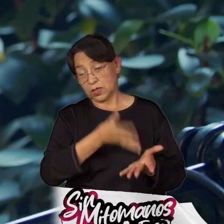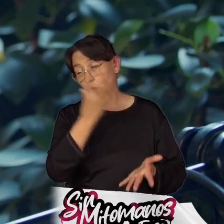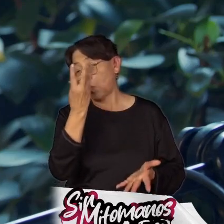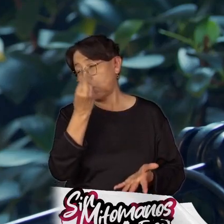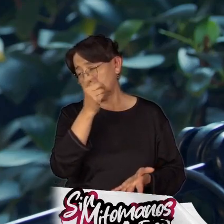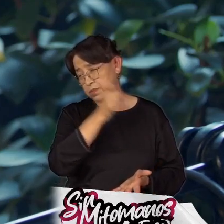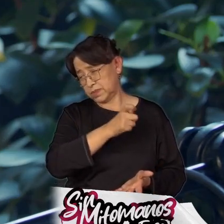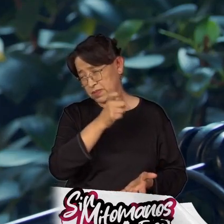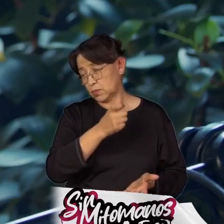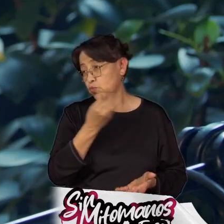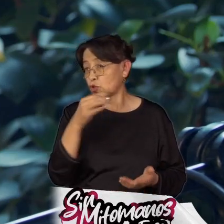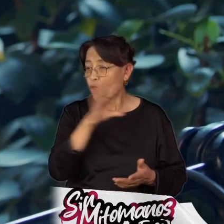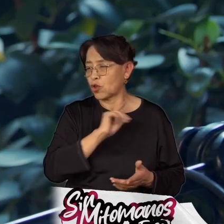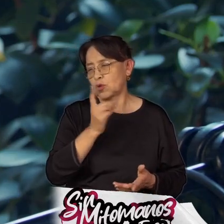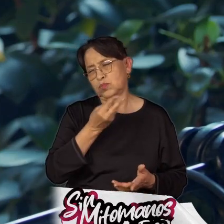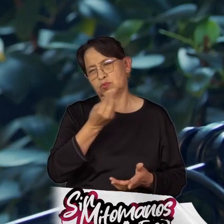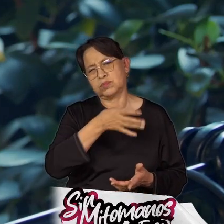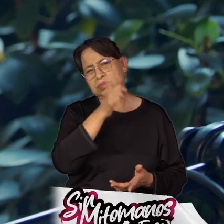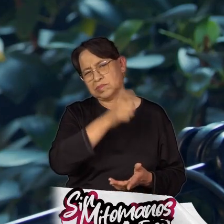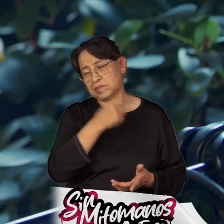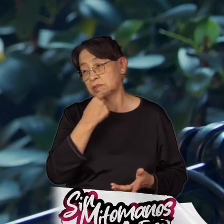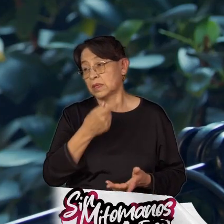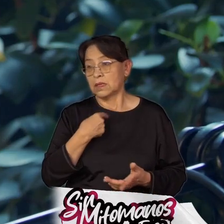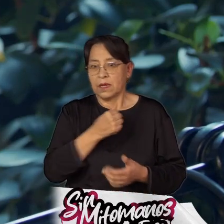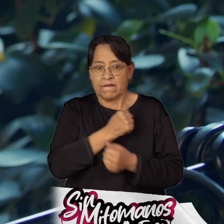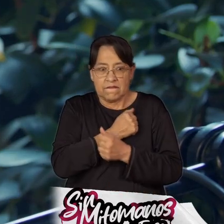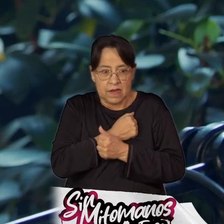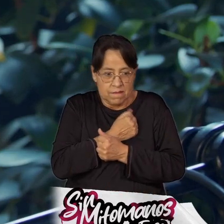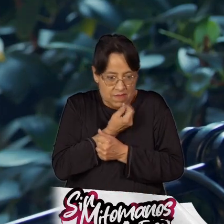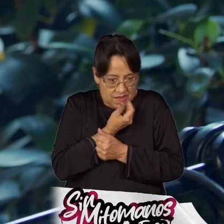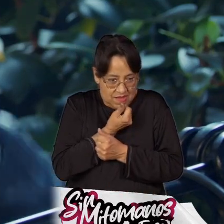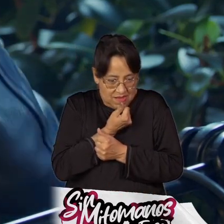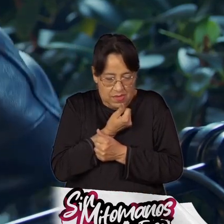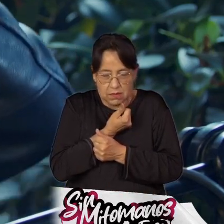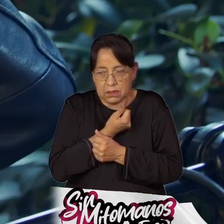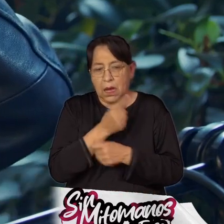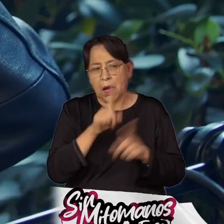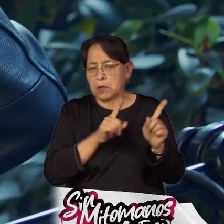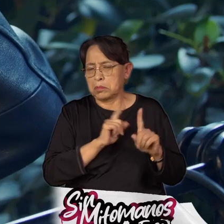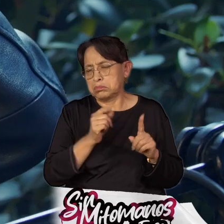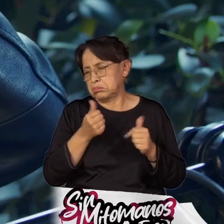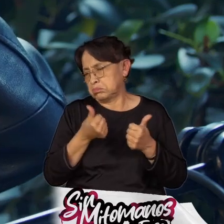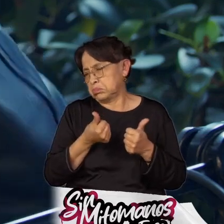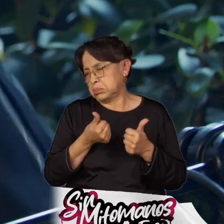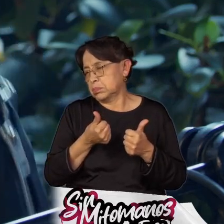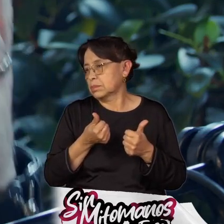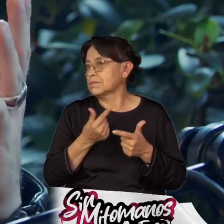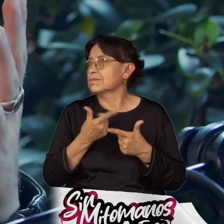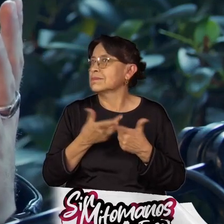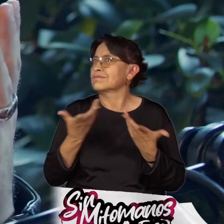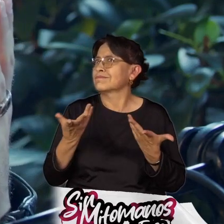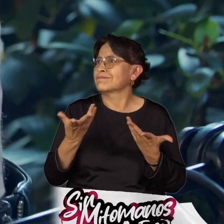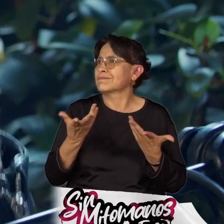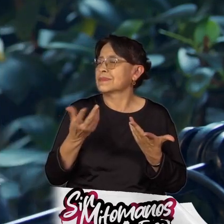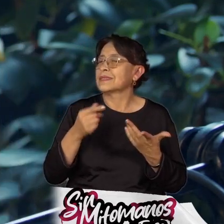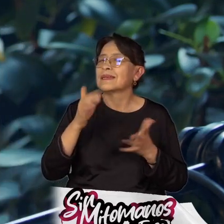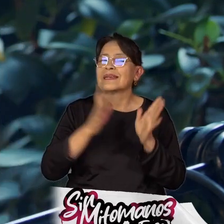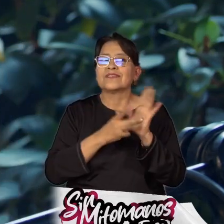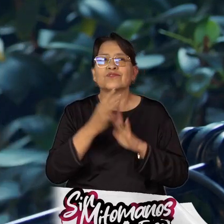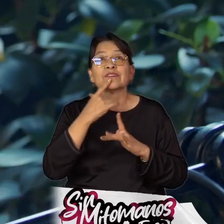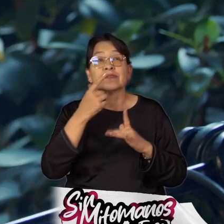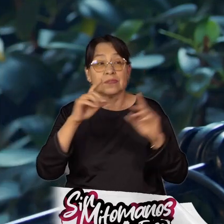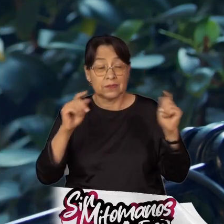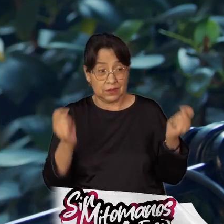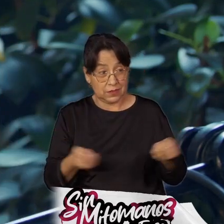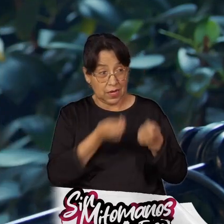dinero pudiera llegar a entrar al reino de los cielos. Y le preguntan, entonces, ¿quién podrá ser salvo? ¿Cómo podrá hacer esto? Y el Señor Jesús